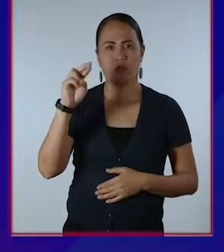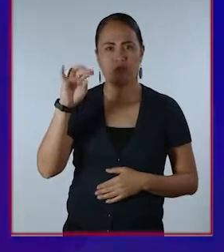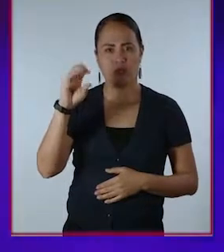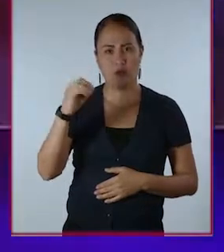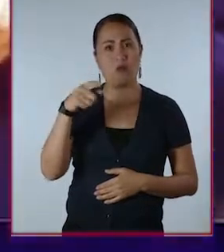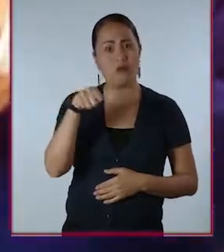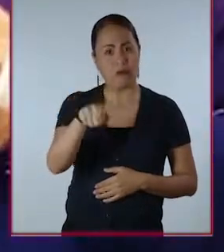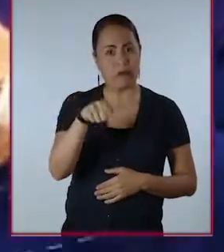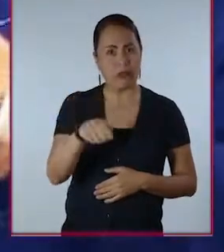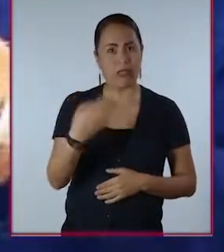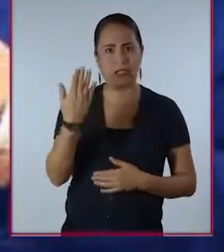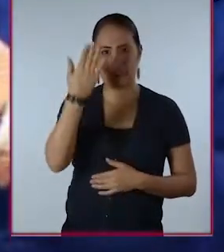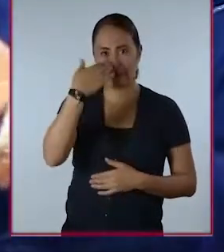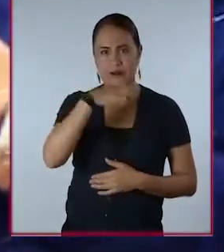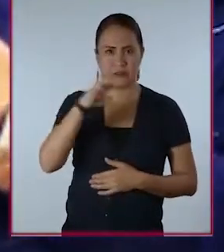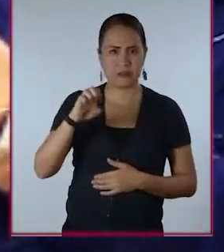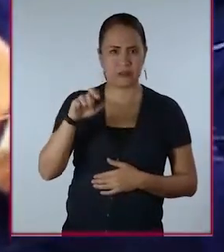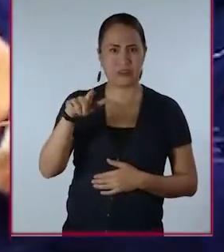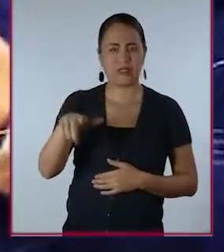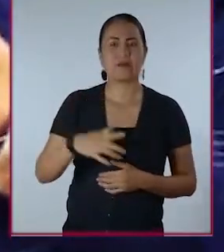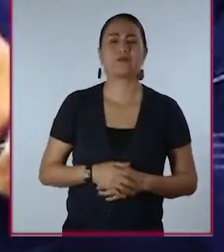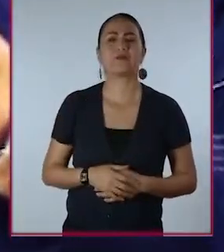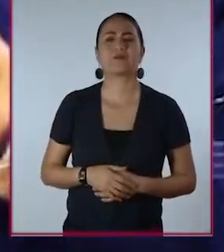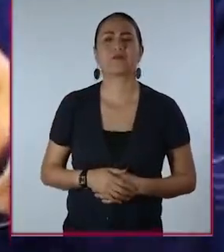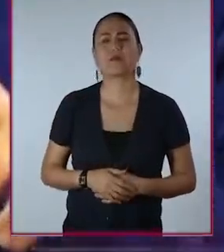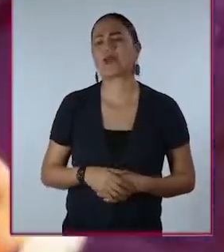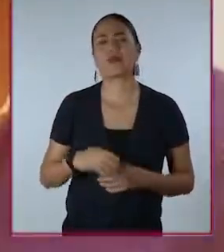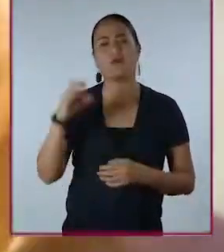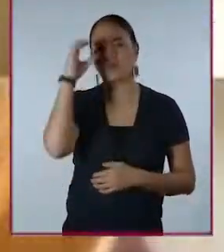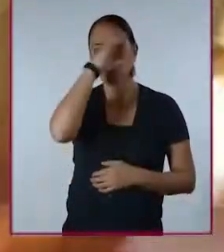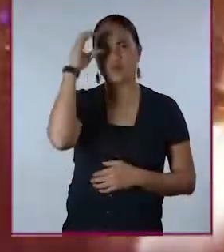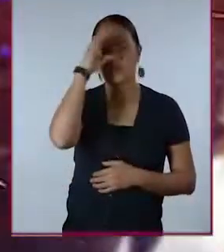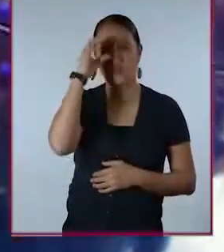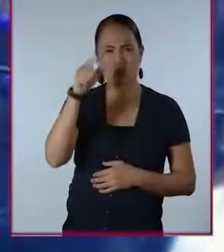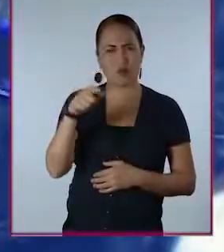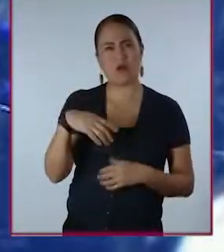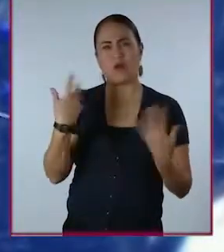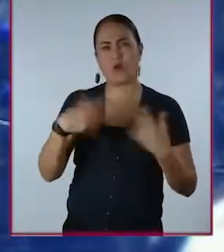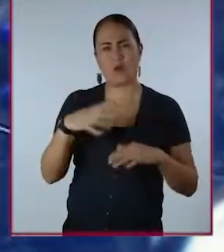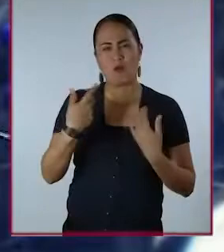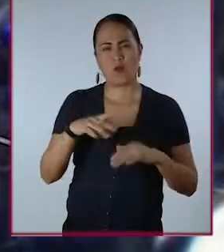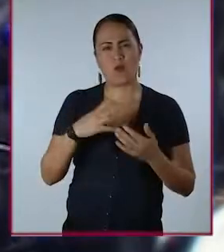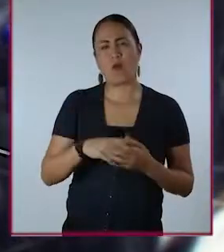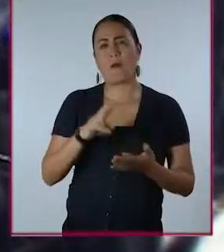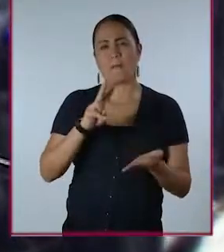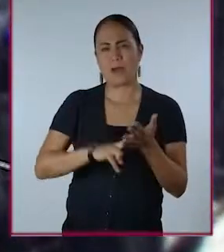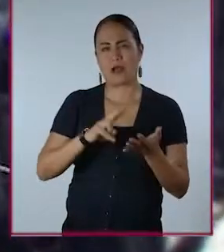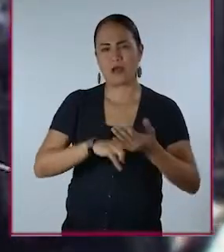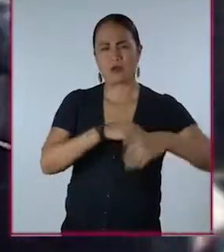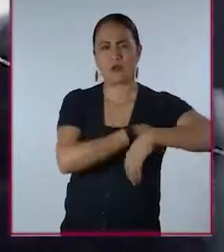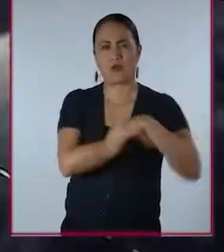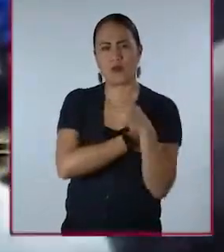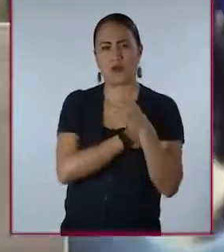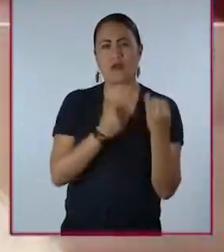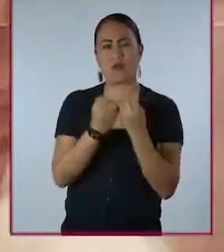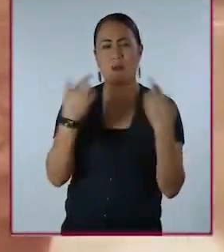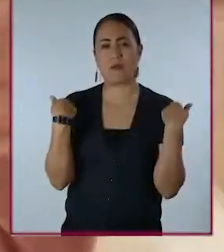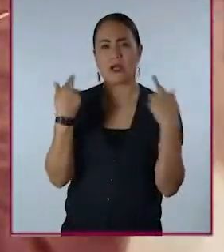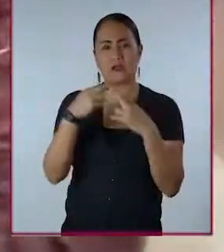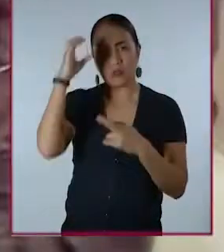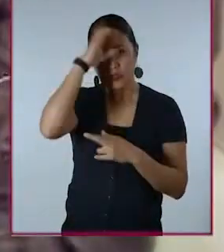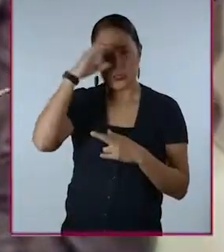es especialista en conservación de patrimonio fotográfico y audiovisual. Es maestro en Ciencias y Artes de la